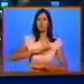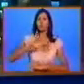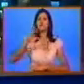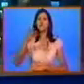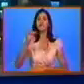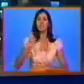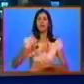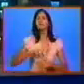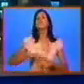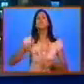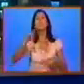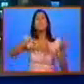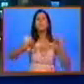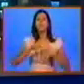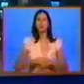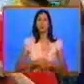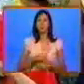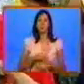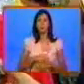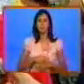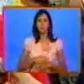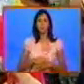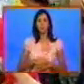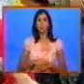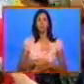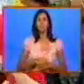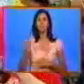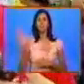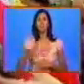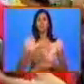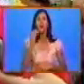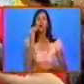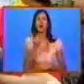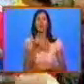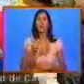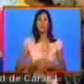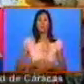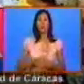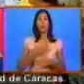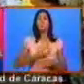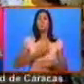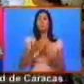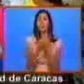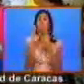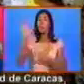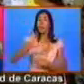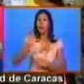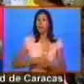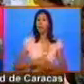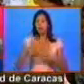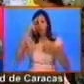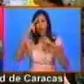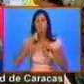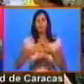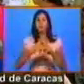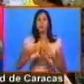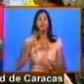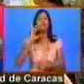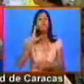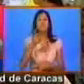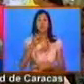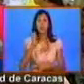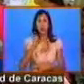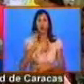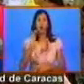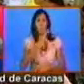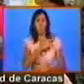Los Insignes en la Avenida Bolívar. Bueno, hemos venido hoy los jóvenes del municipio Libertador de la ciudad de Caracas a rendir honor al comandante